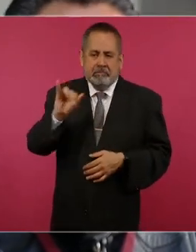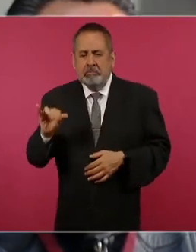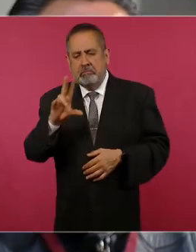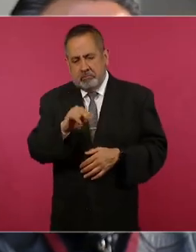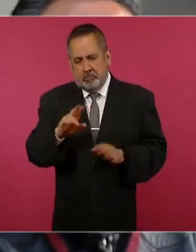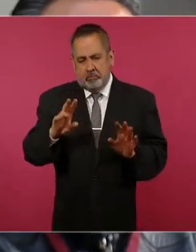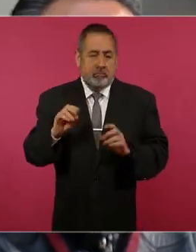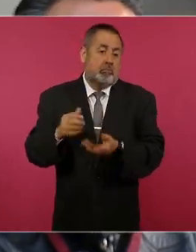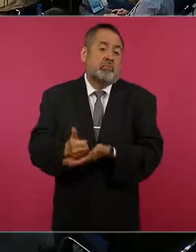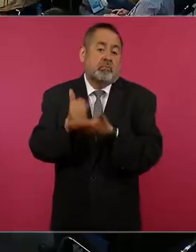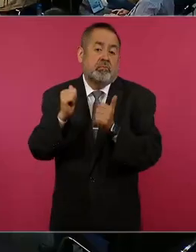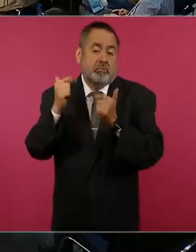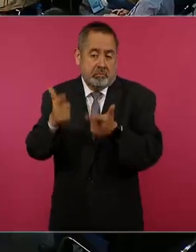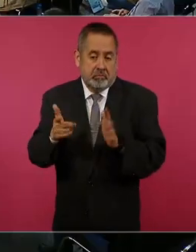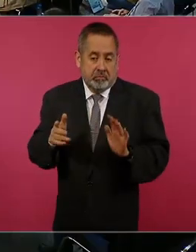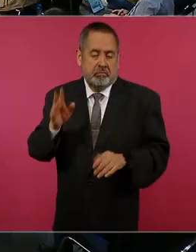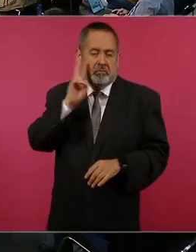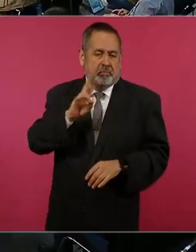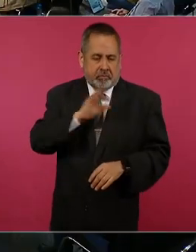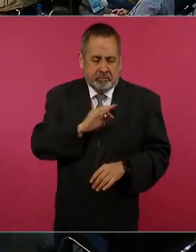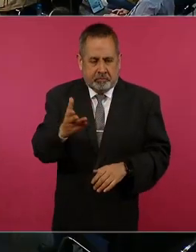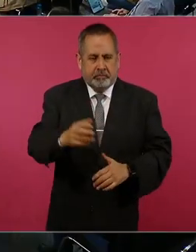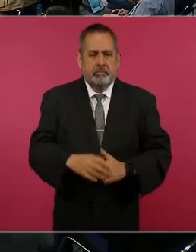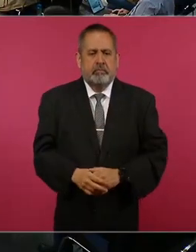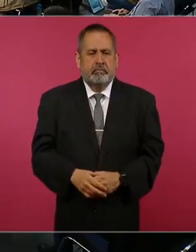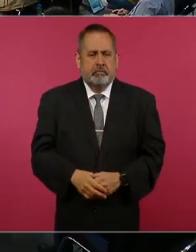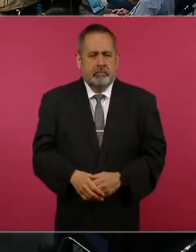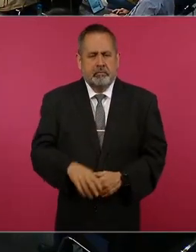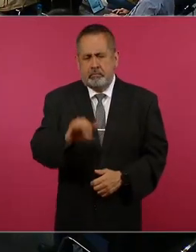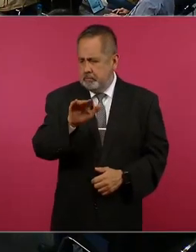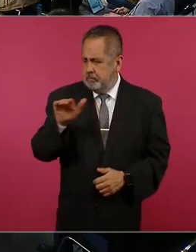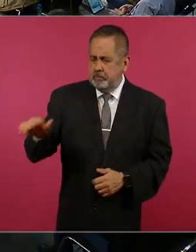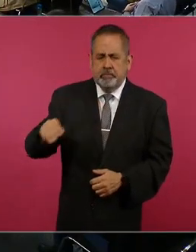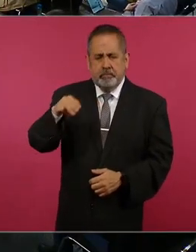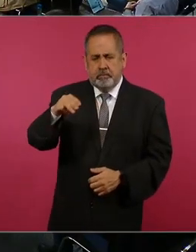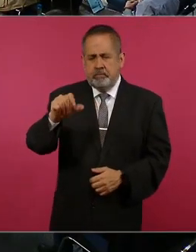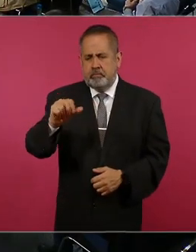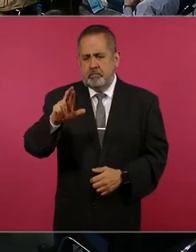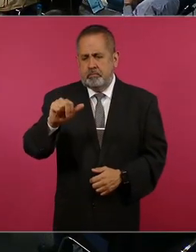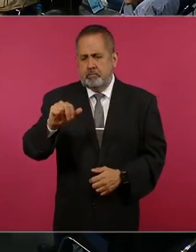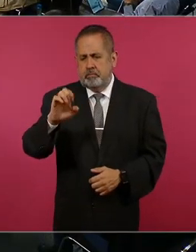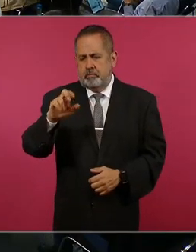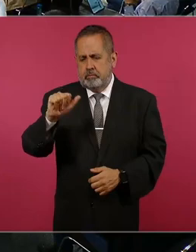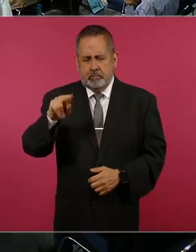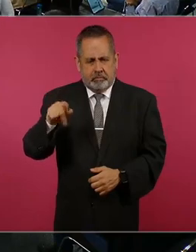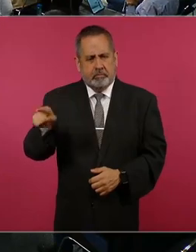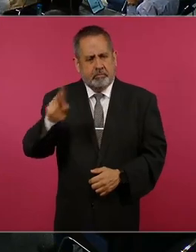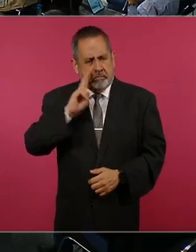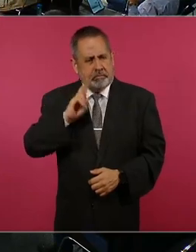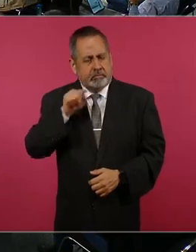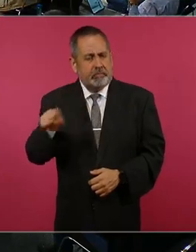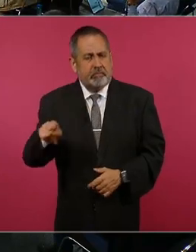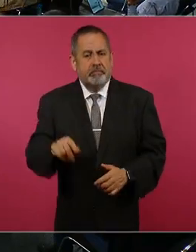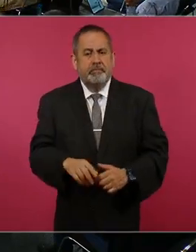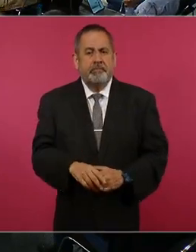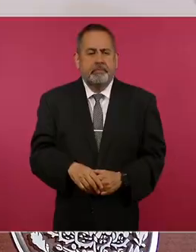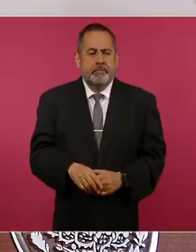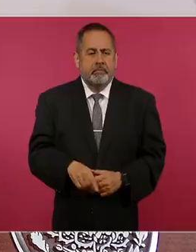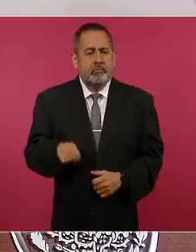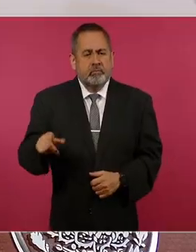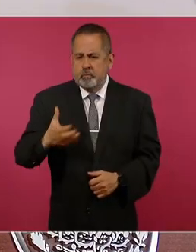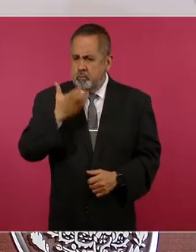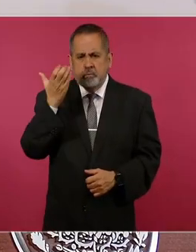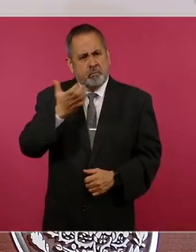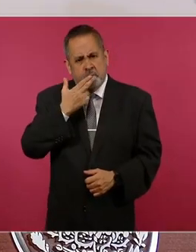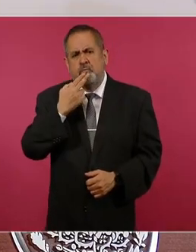ellos mismos o que confirmen por ellos mismos. Sí, con María Elena Álvarez. Y eso se usa